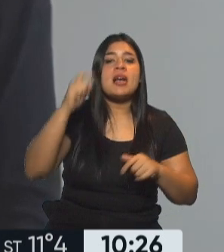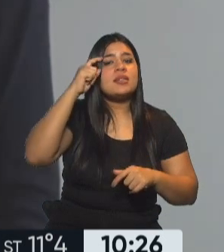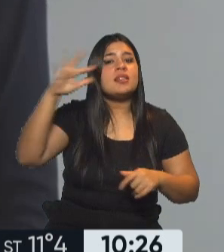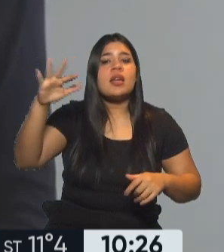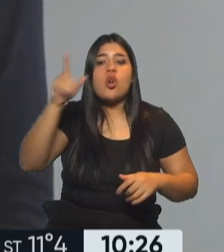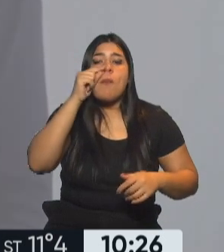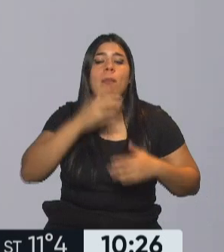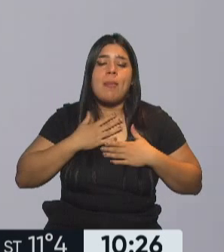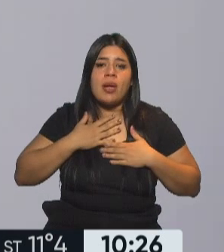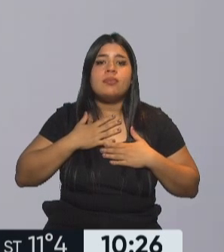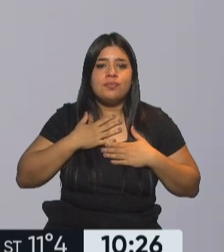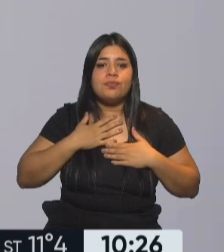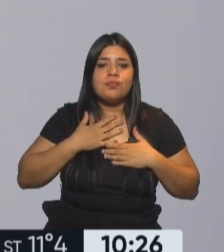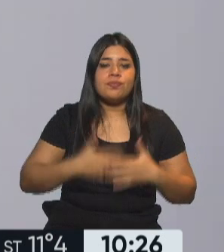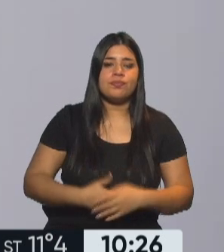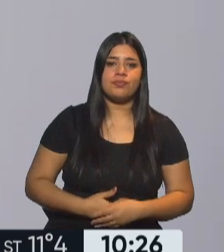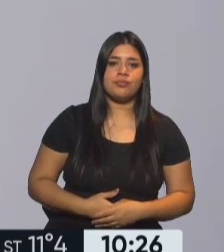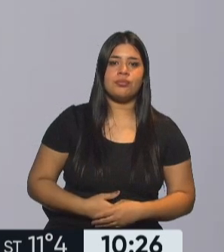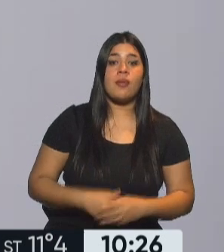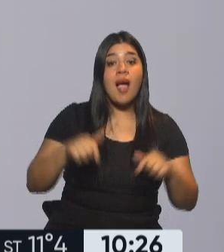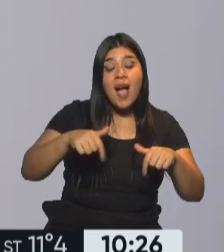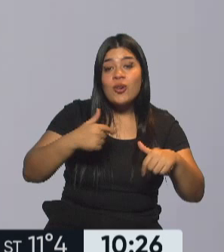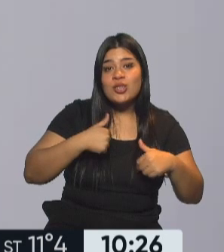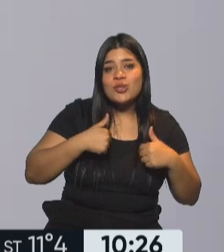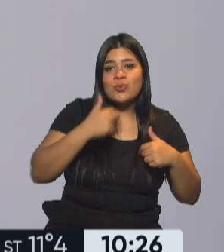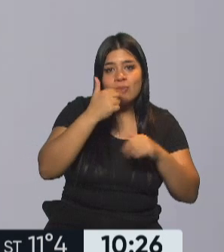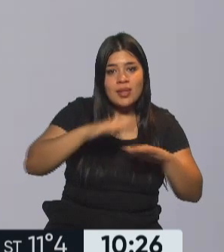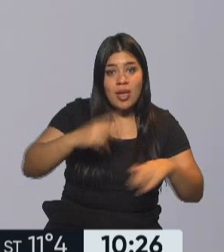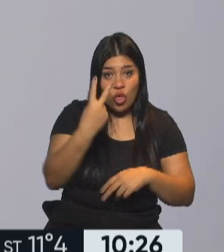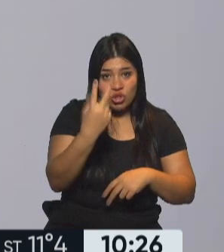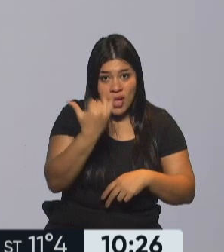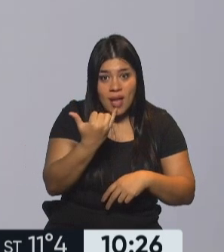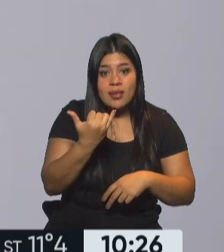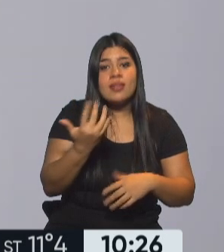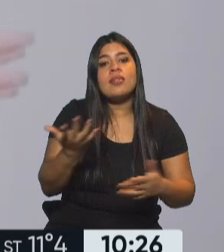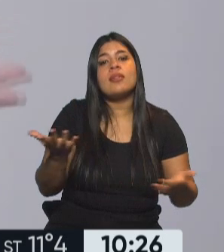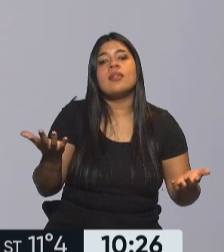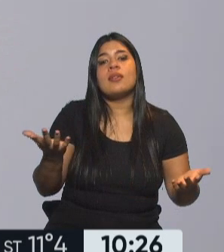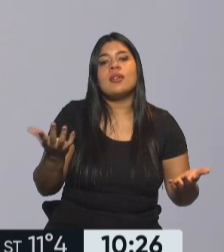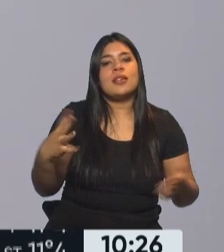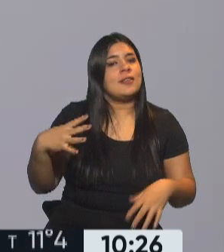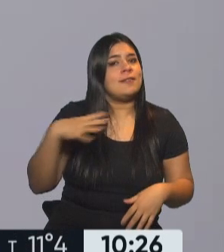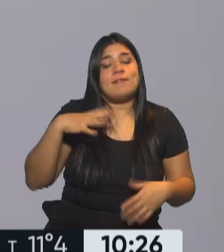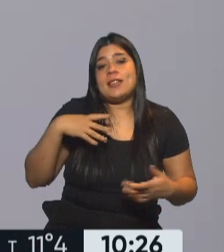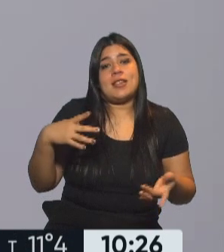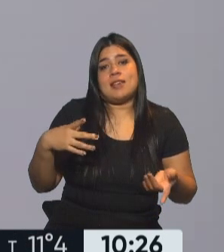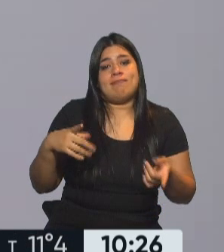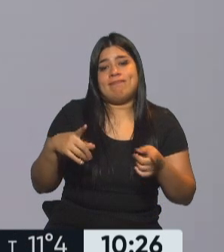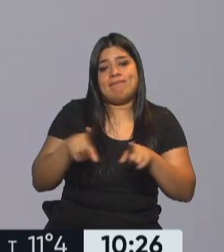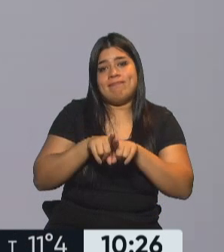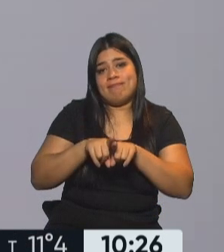papá? Ahora que yo tengo a mis dos nenas, le falta su tía, mi